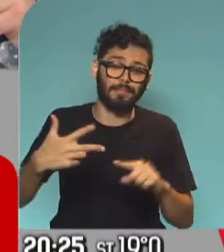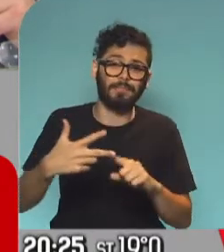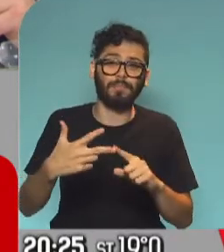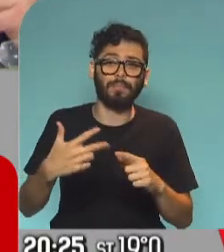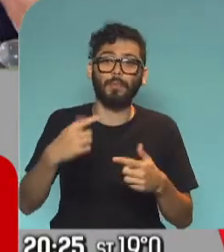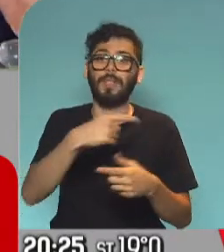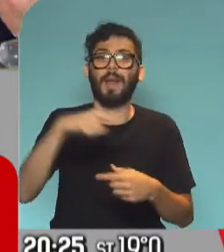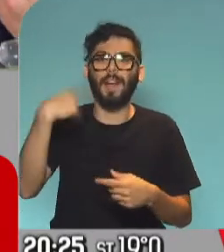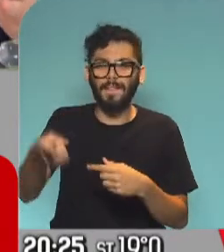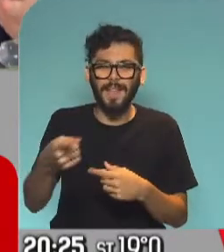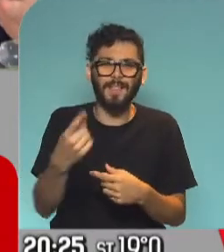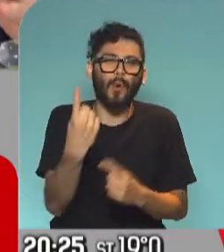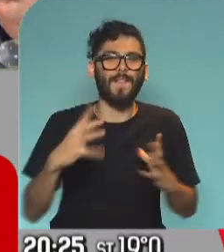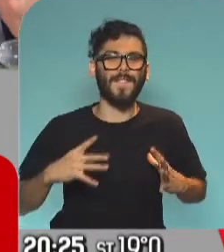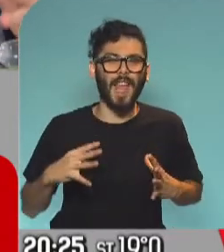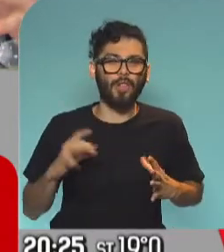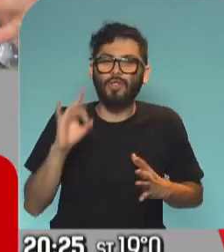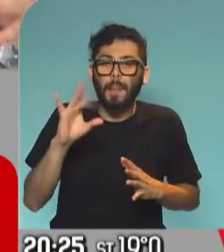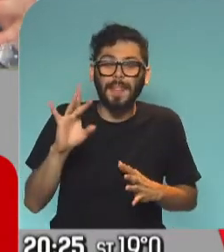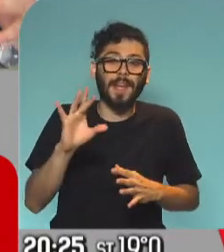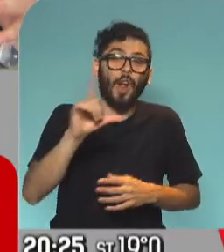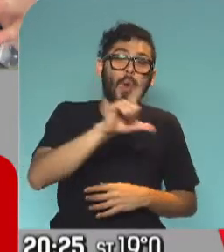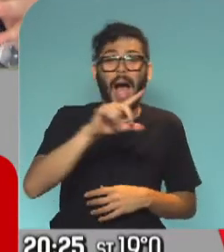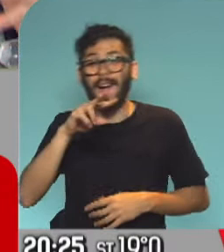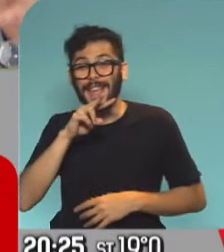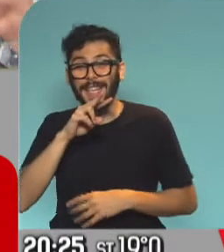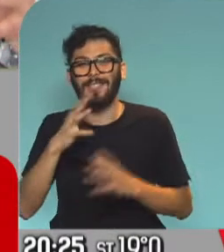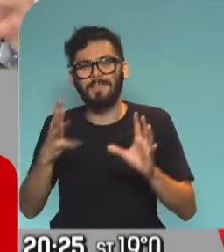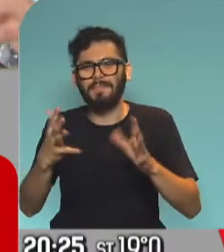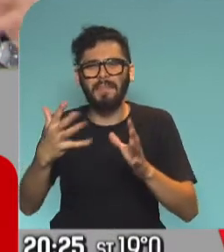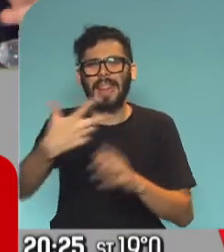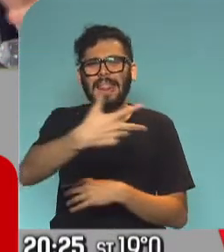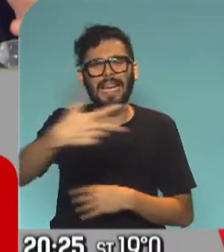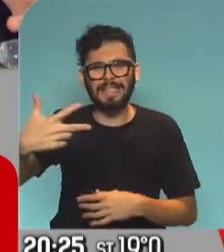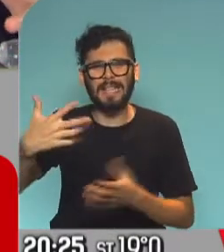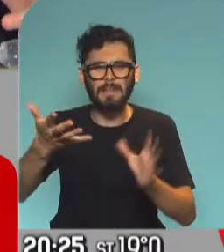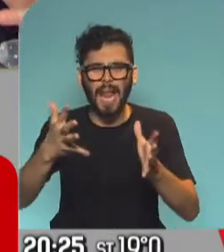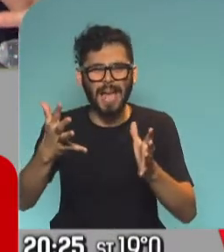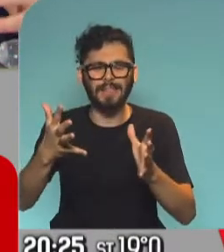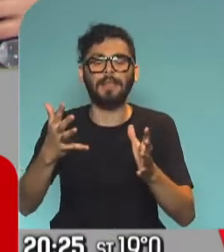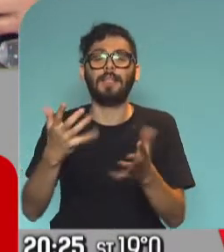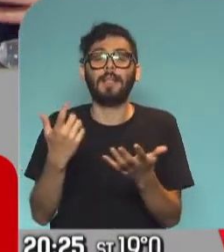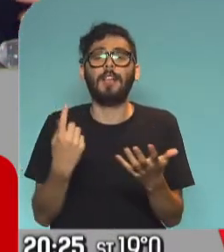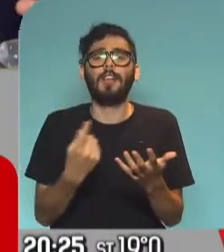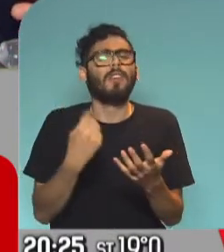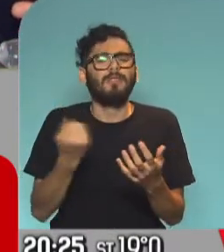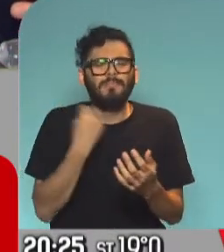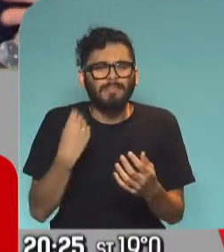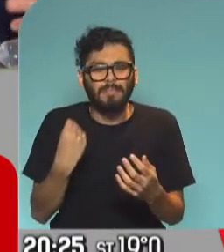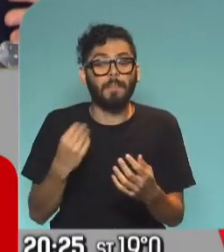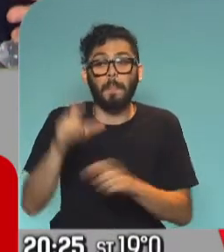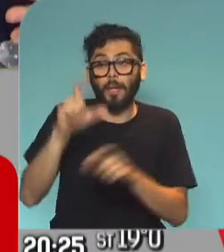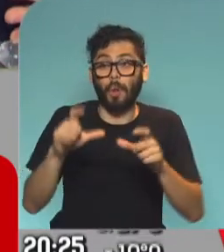un día feriado. Se cuentan solo los días hábiles, con lo cual es un poco más de 3 semanas. Lo que estamos hablando es que quienes estaban fuera